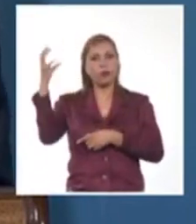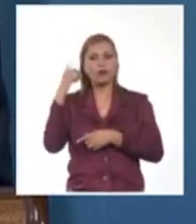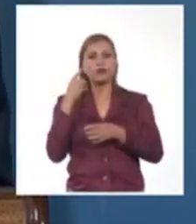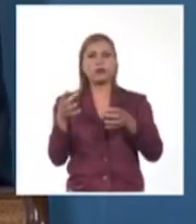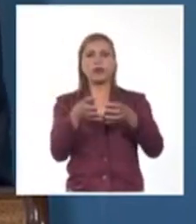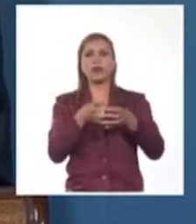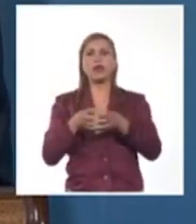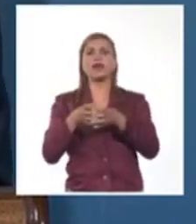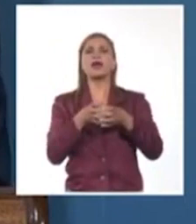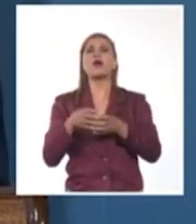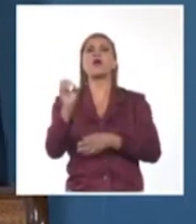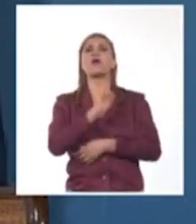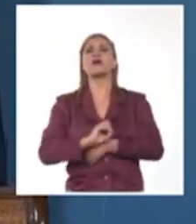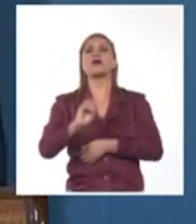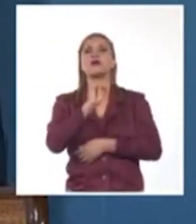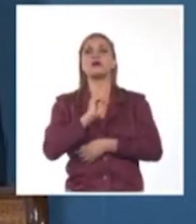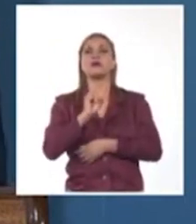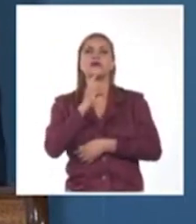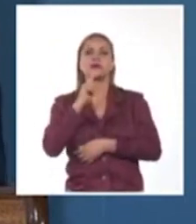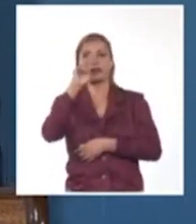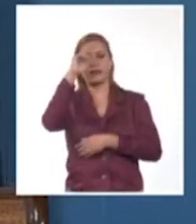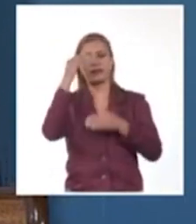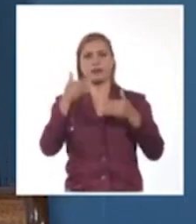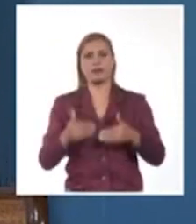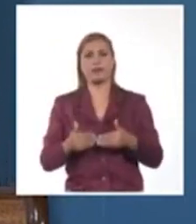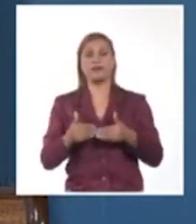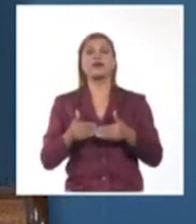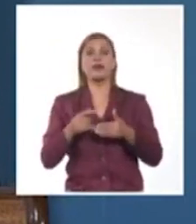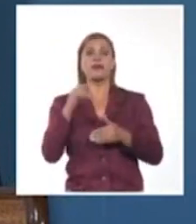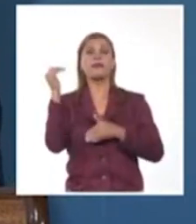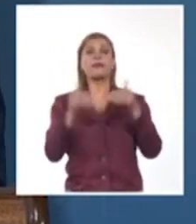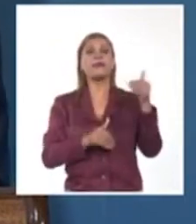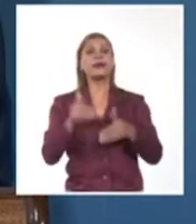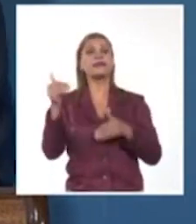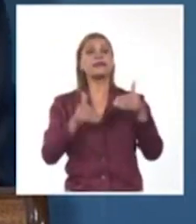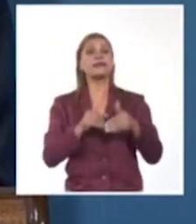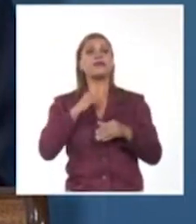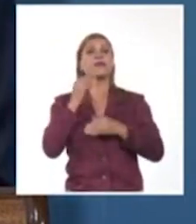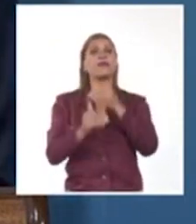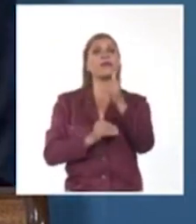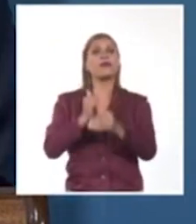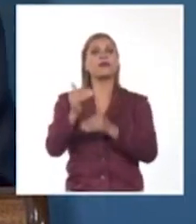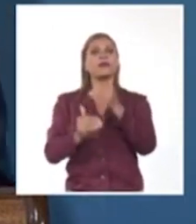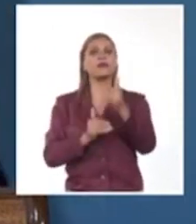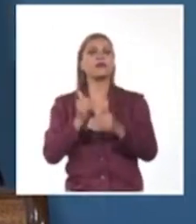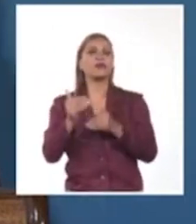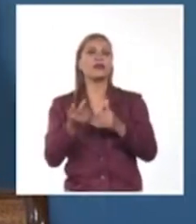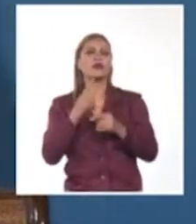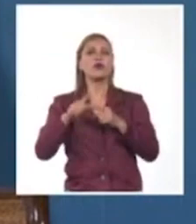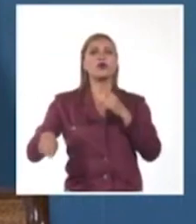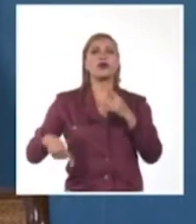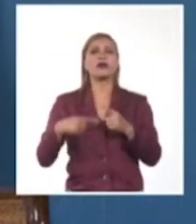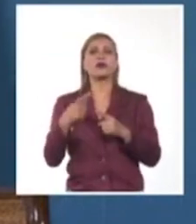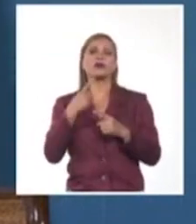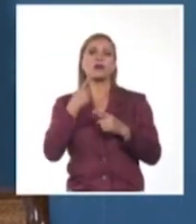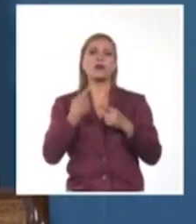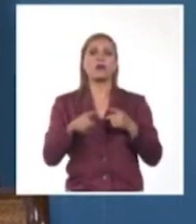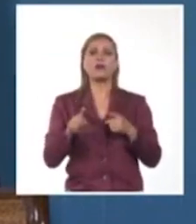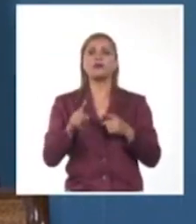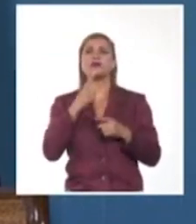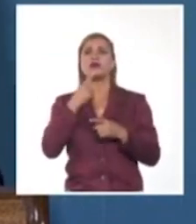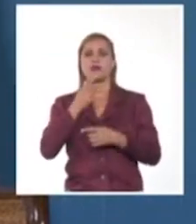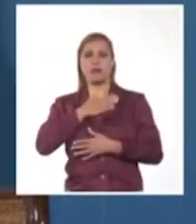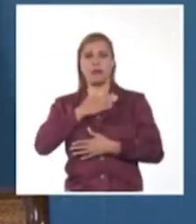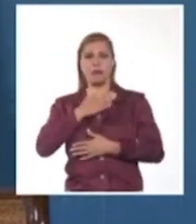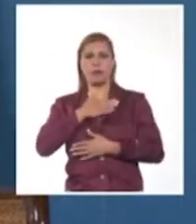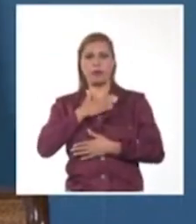Organización Panamericana de la Salud que participan en estos procesos en contravención a sus